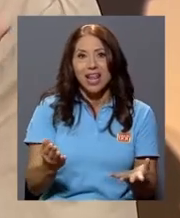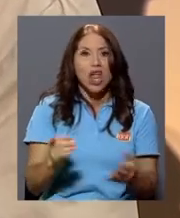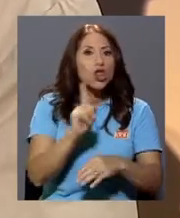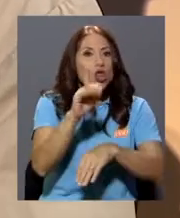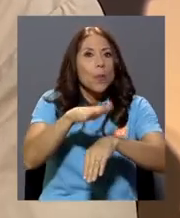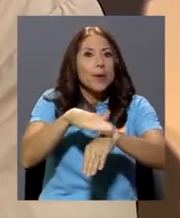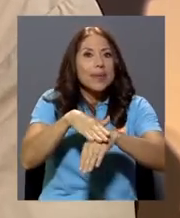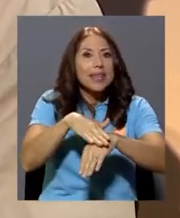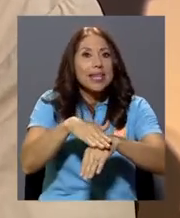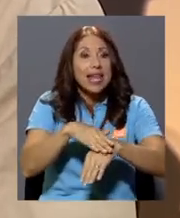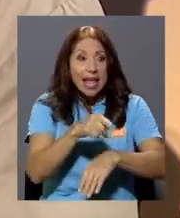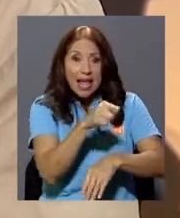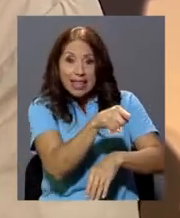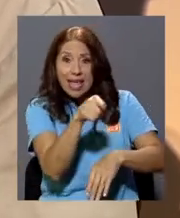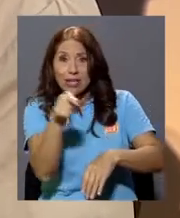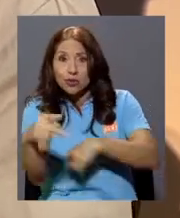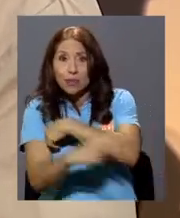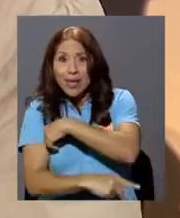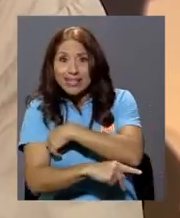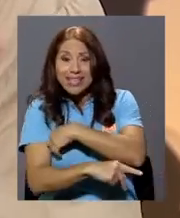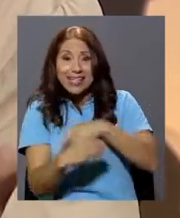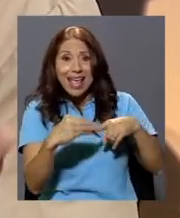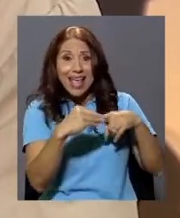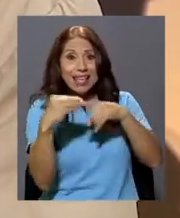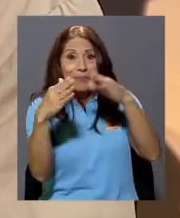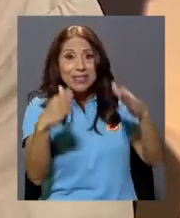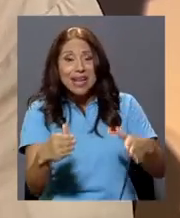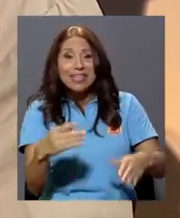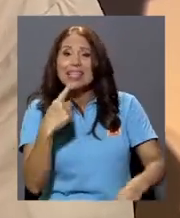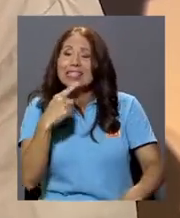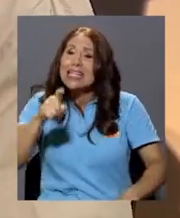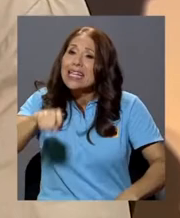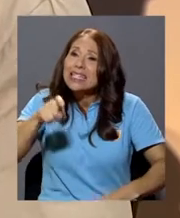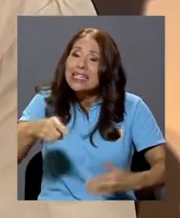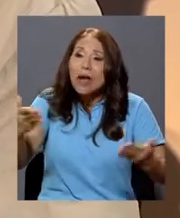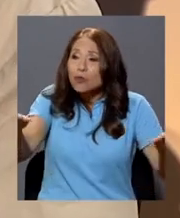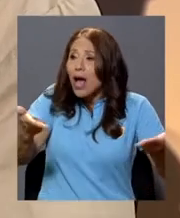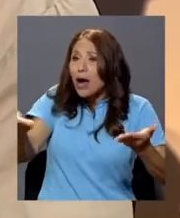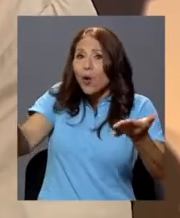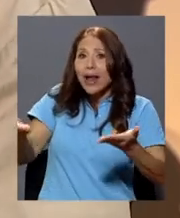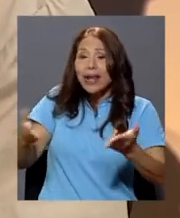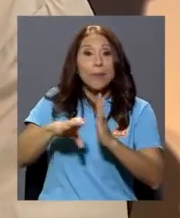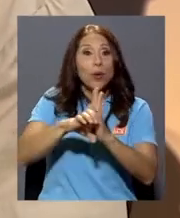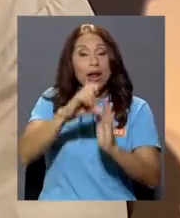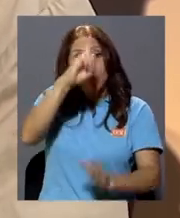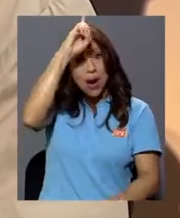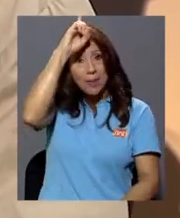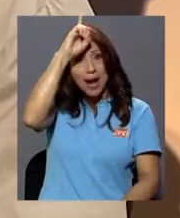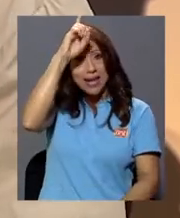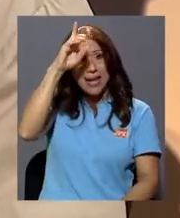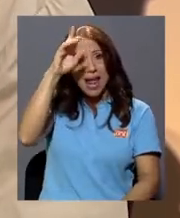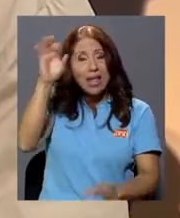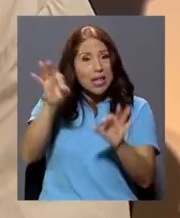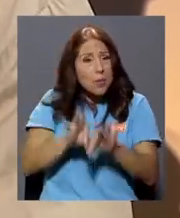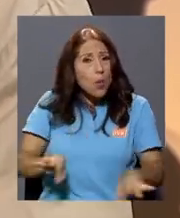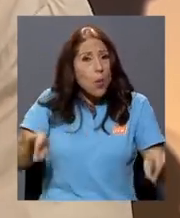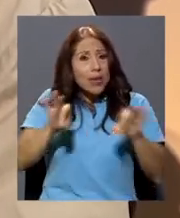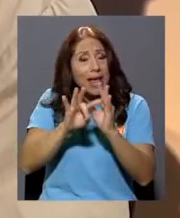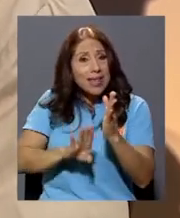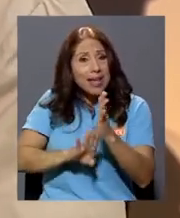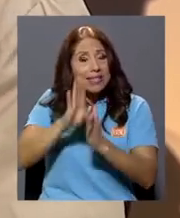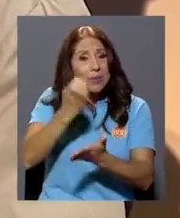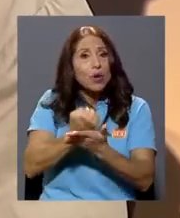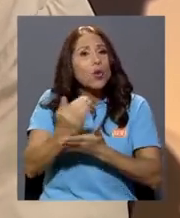propios especialistas de esos países le están diciendo necesitamos acoger. Y Alemania, por ejemplo, una parte importante de su crecimiento